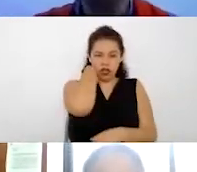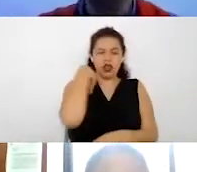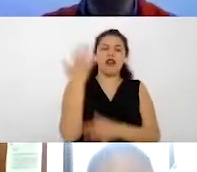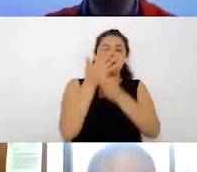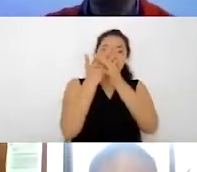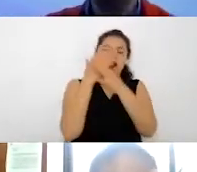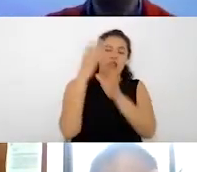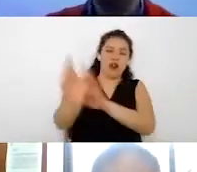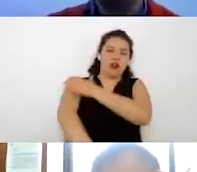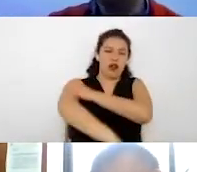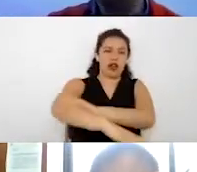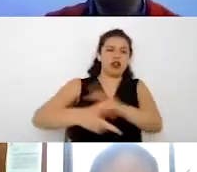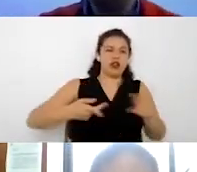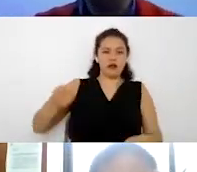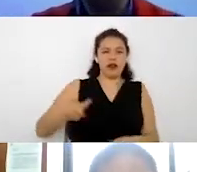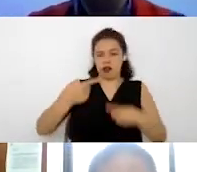brazo, pierna, etc. ¿Ok?